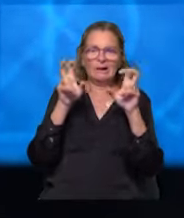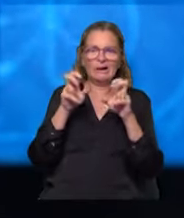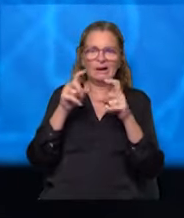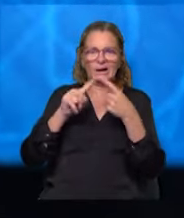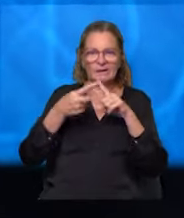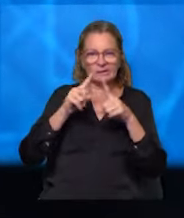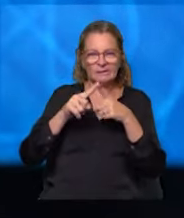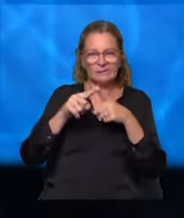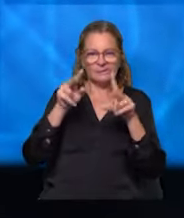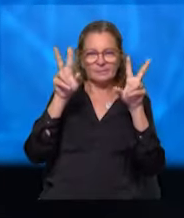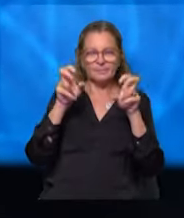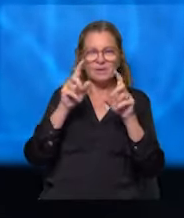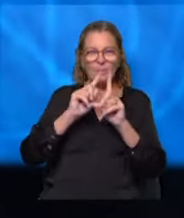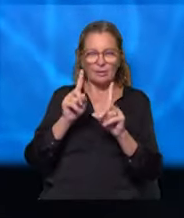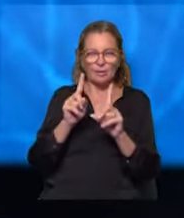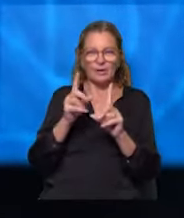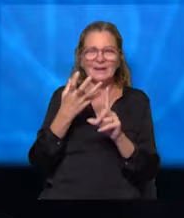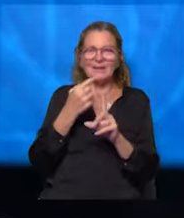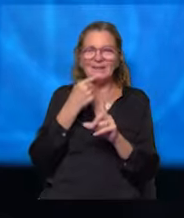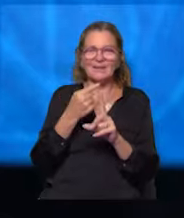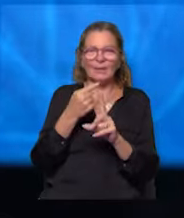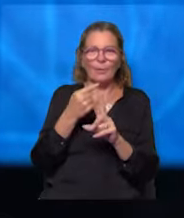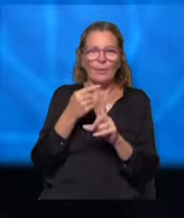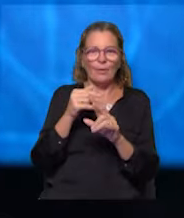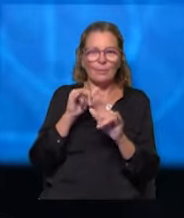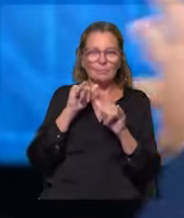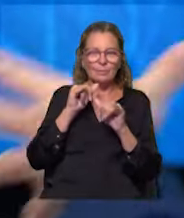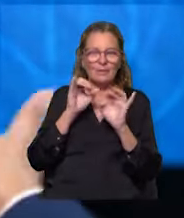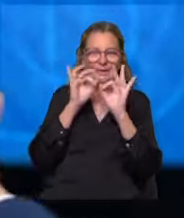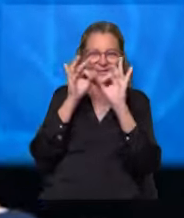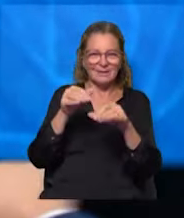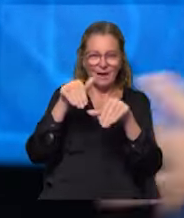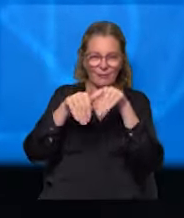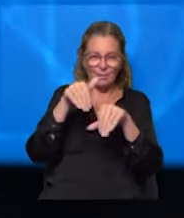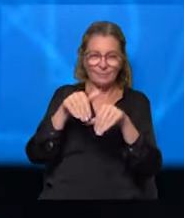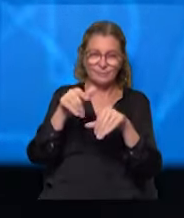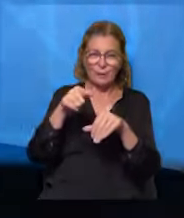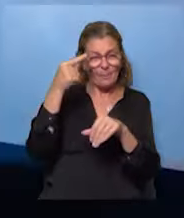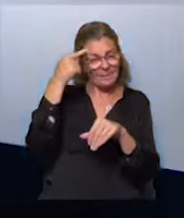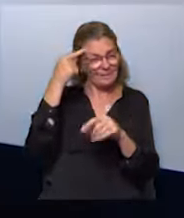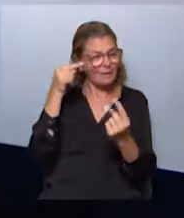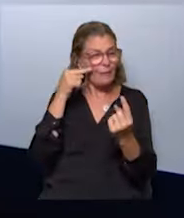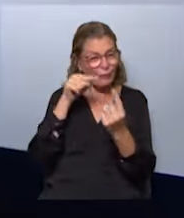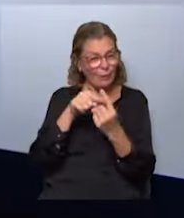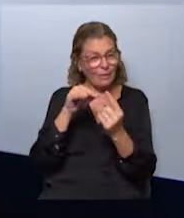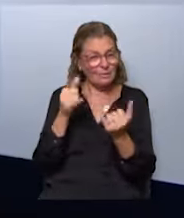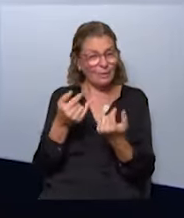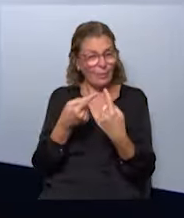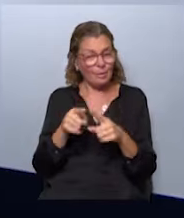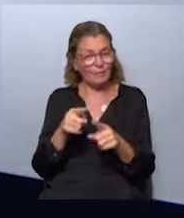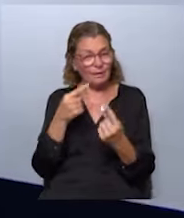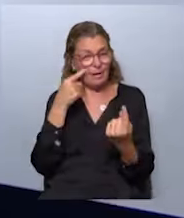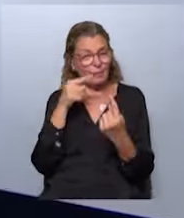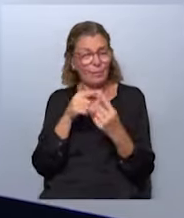discutan los temas no quiere decir que se utilicen como botín electoral porque DIF diferencias en la en los